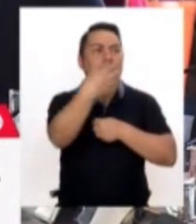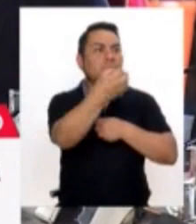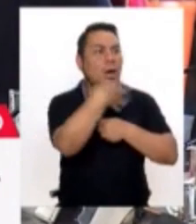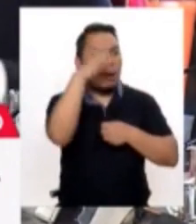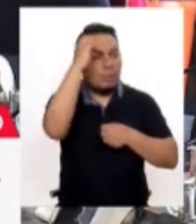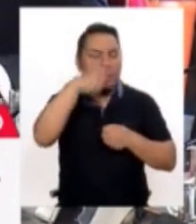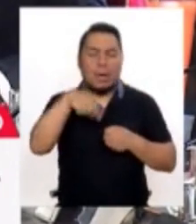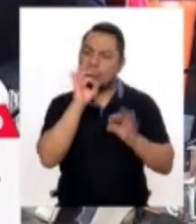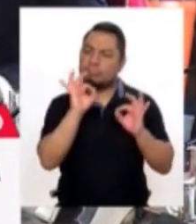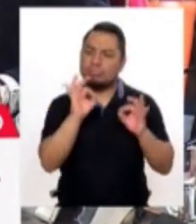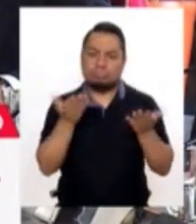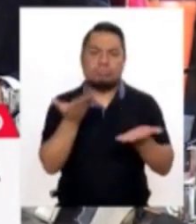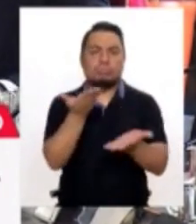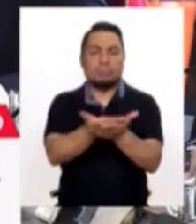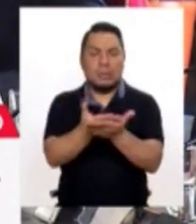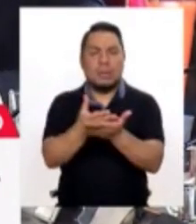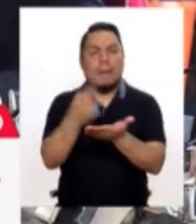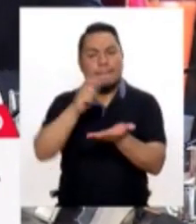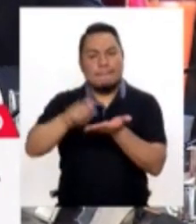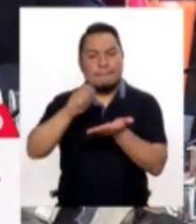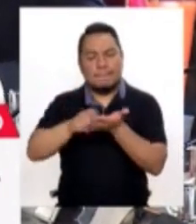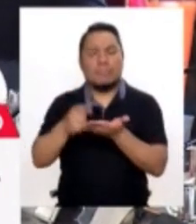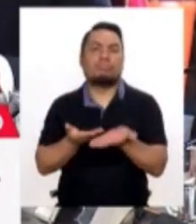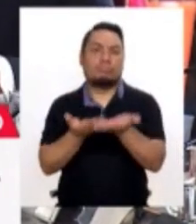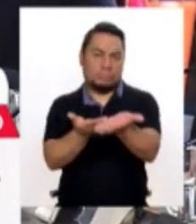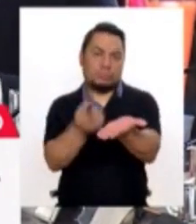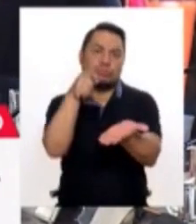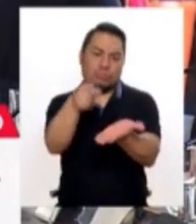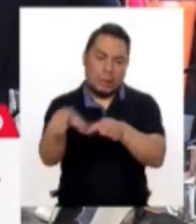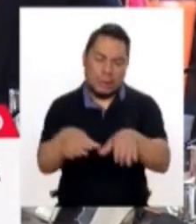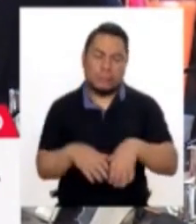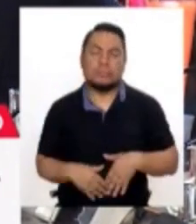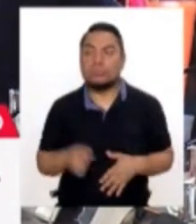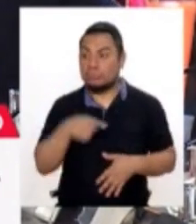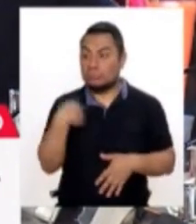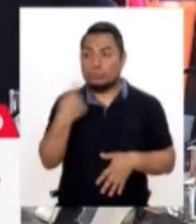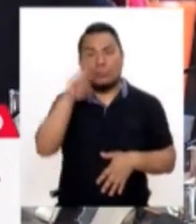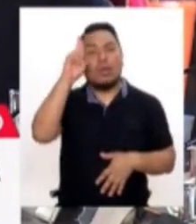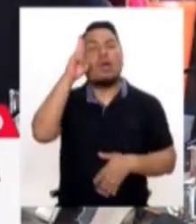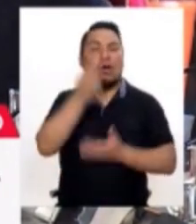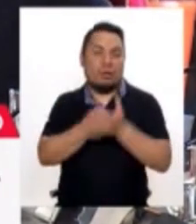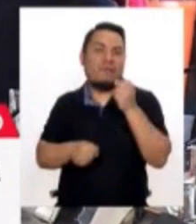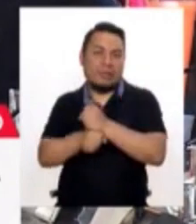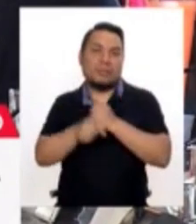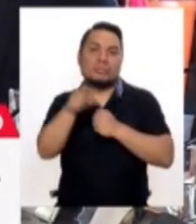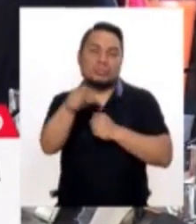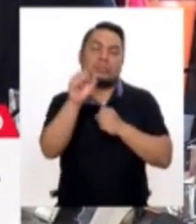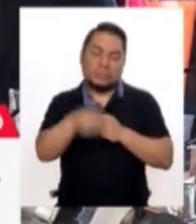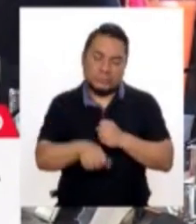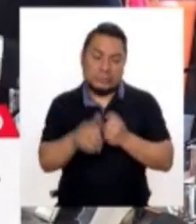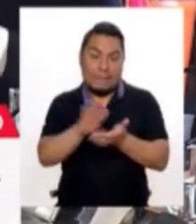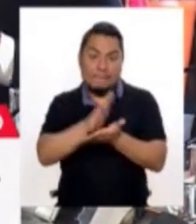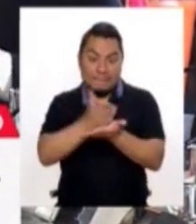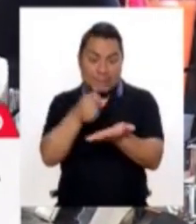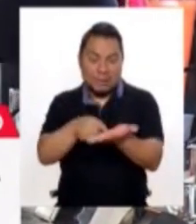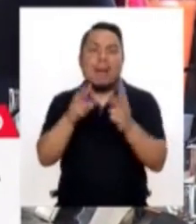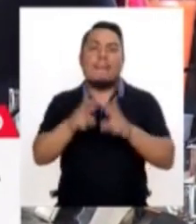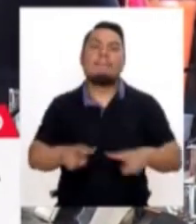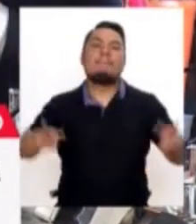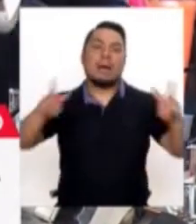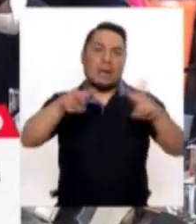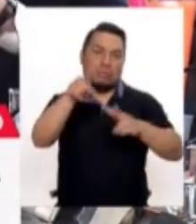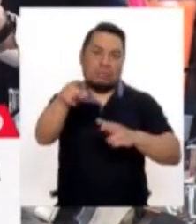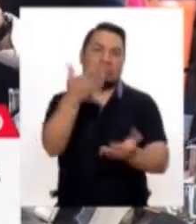formulado. Nosotros tenemos la confianza, señora presidenta, que usted va a saber valorar ese documento en su